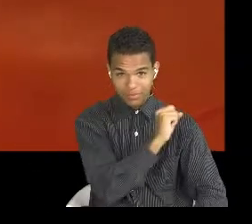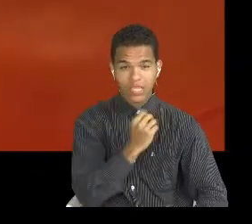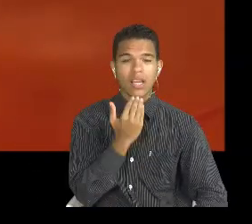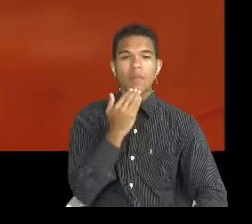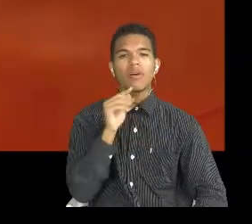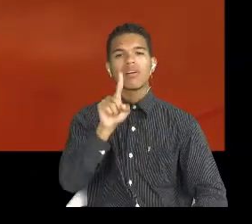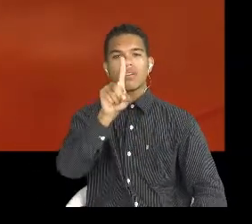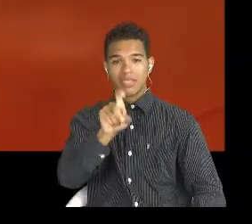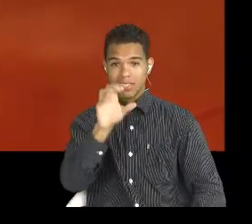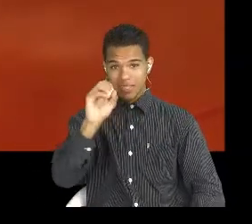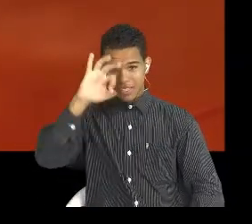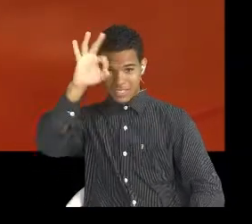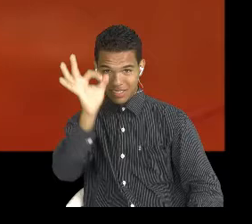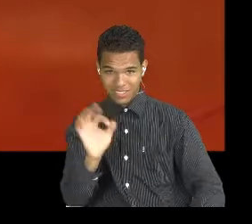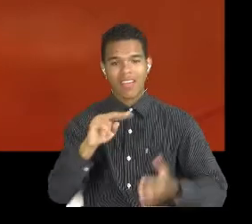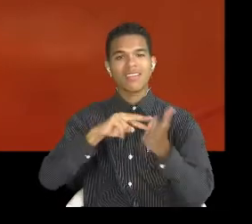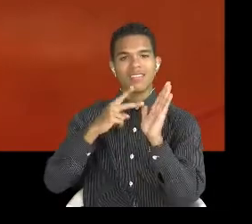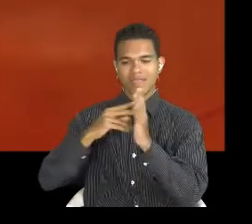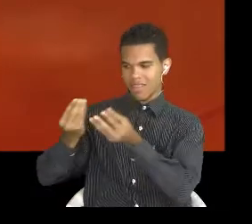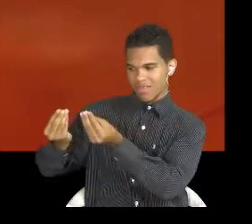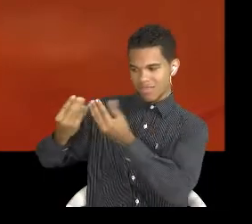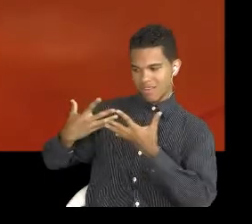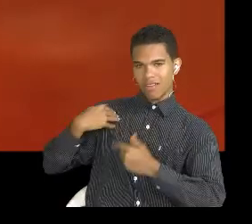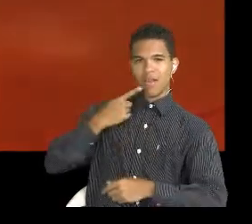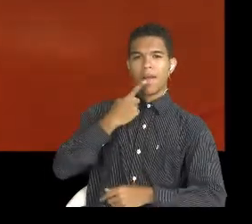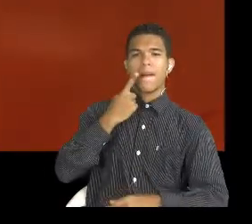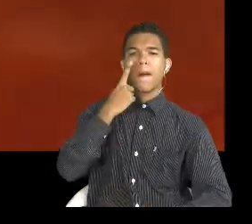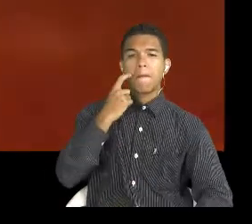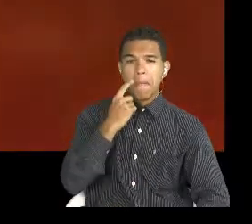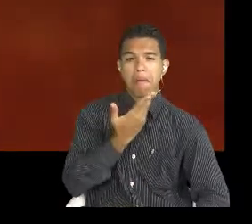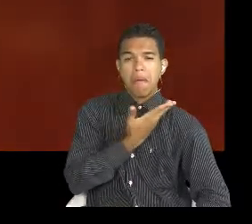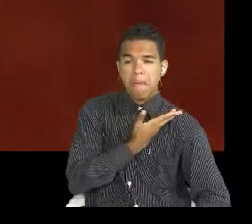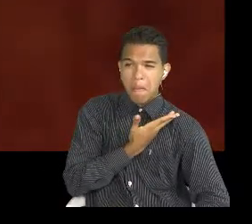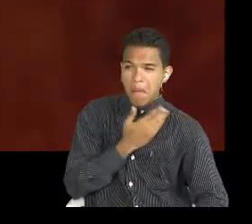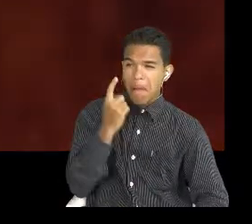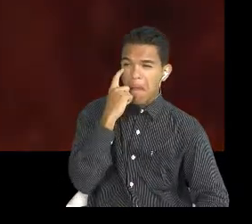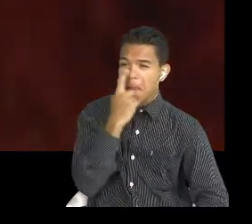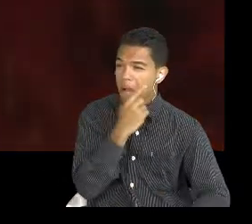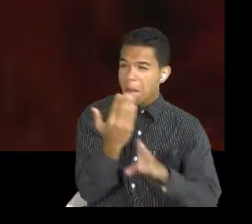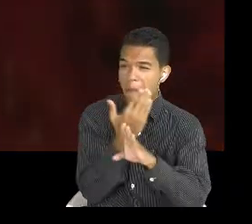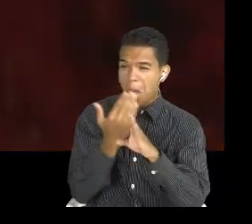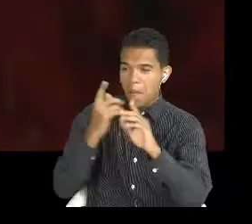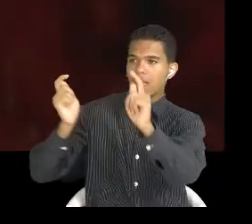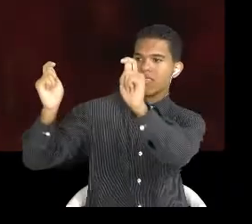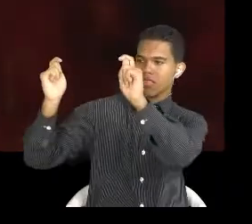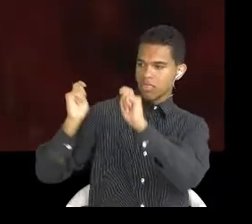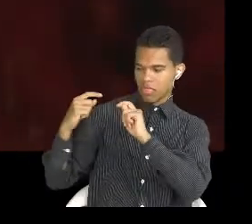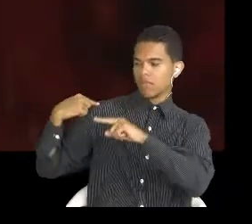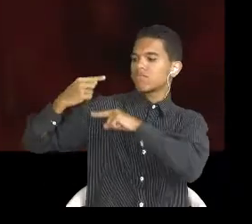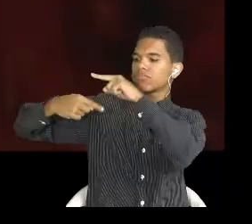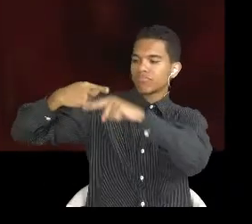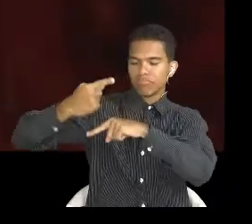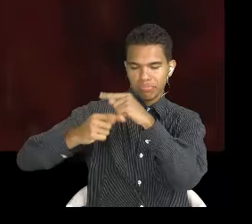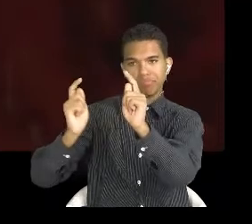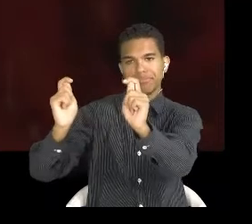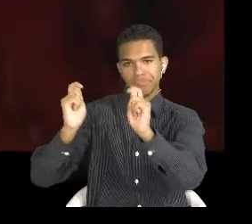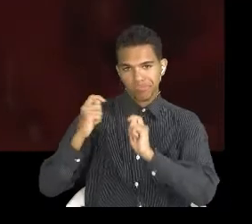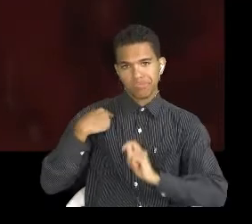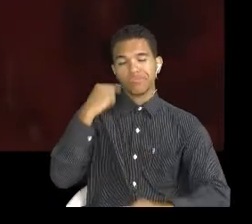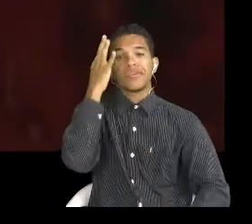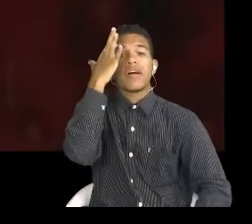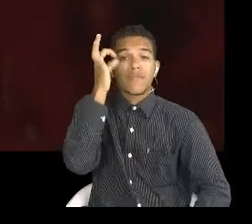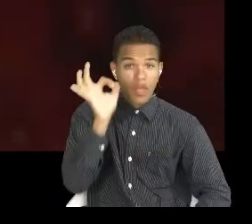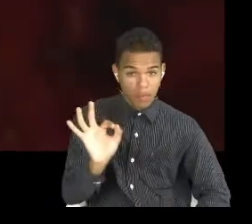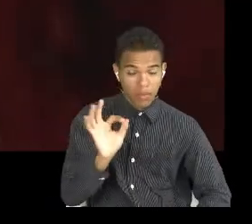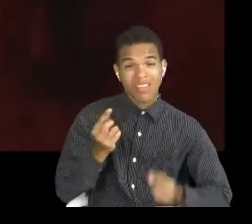de glaucoma es hereditario en personas mayores de 40 años, ¿ok? Y que además de eso, pues obviamente